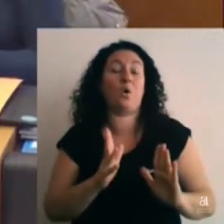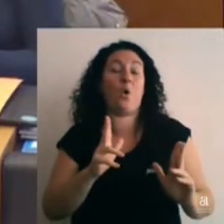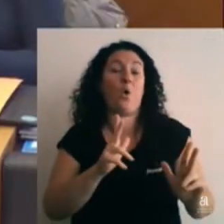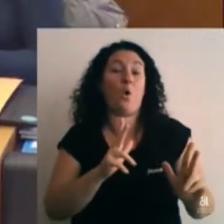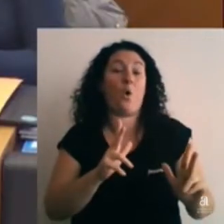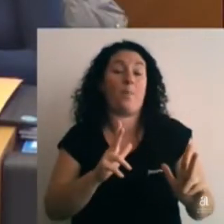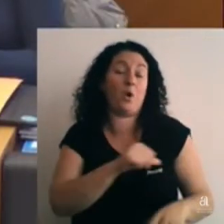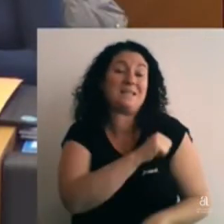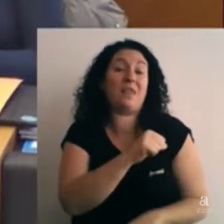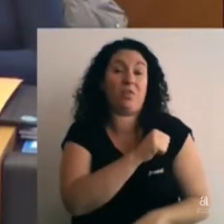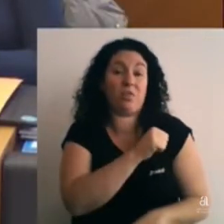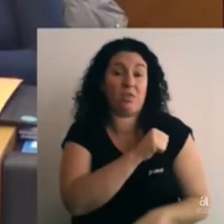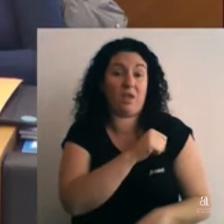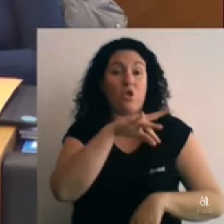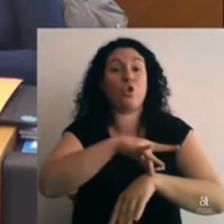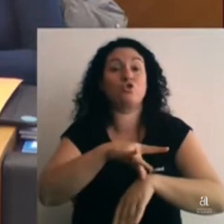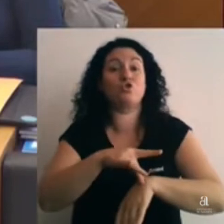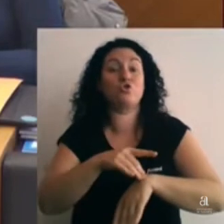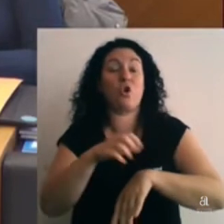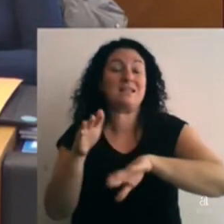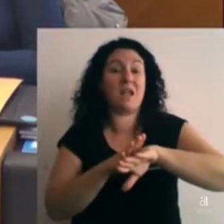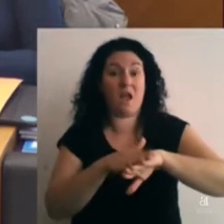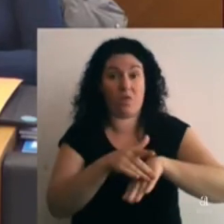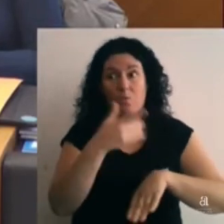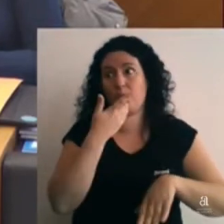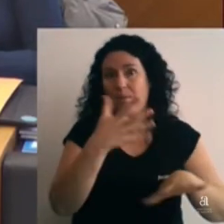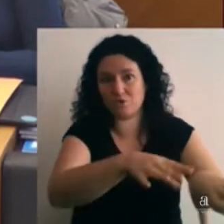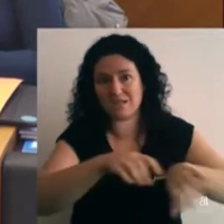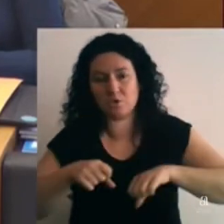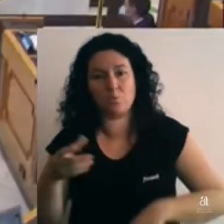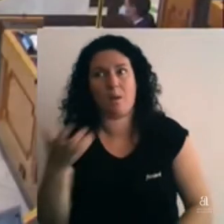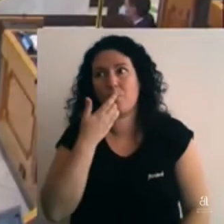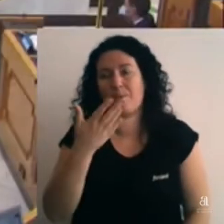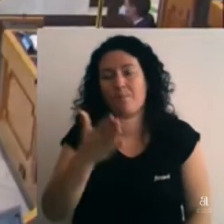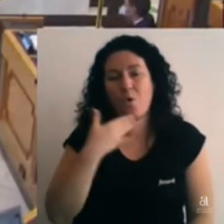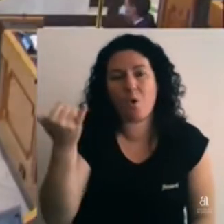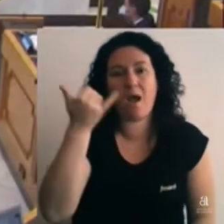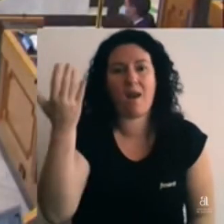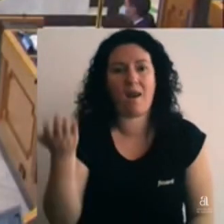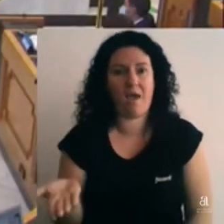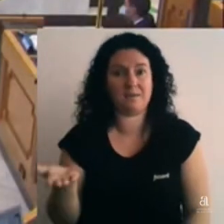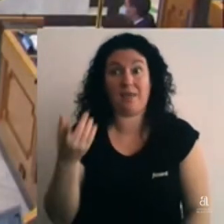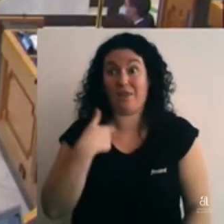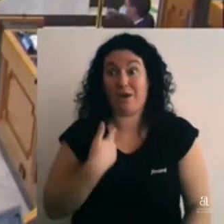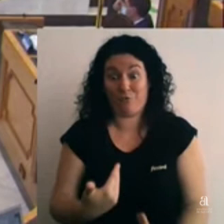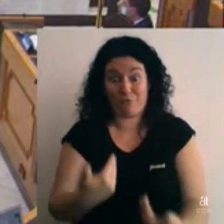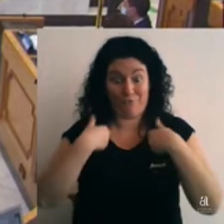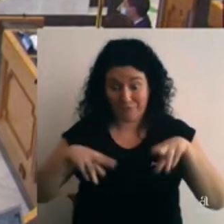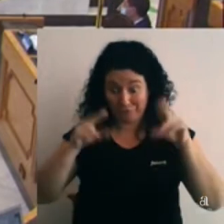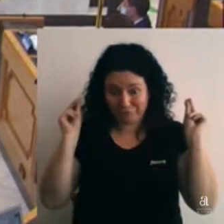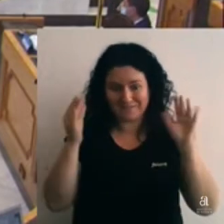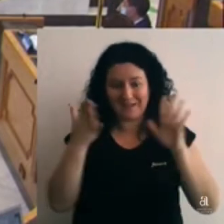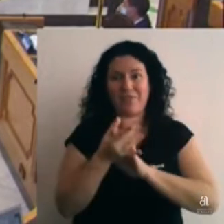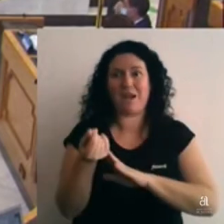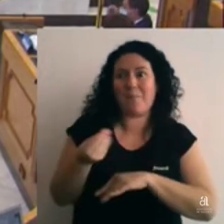esa forma tendríamos una gran capacidad económica para poder estar hablando de lo que usted dice. Pero no. Lo fácil es venir aquí y decir que no se quede la